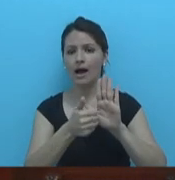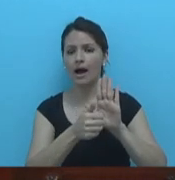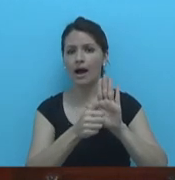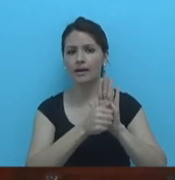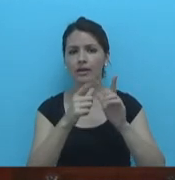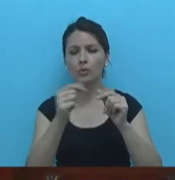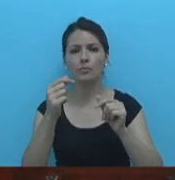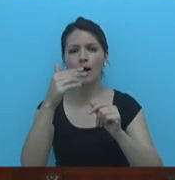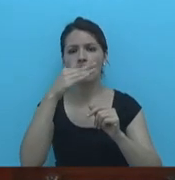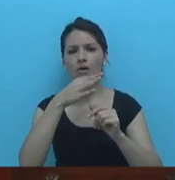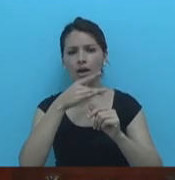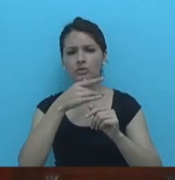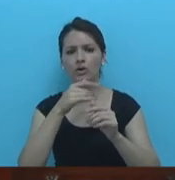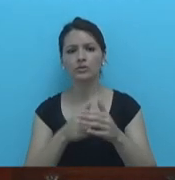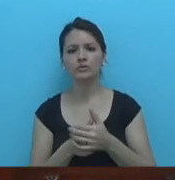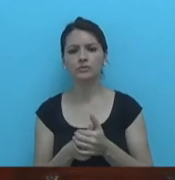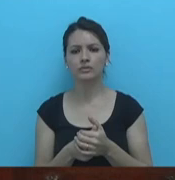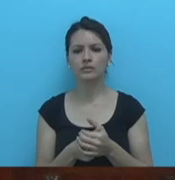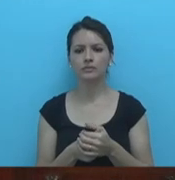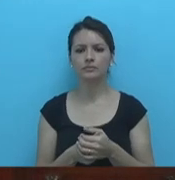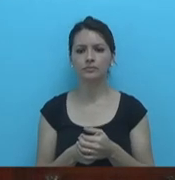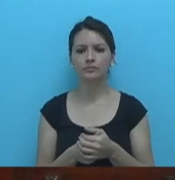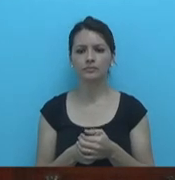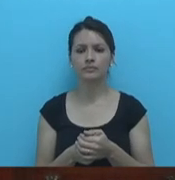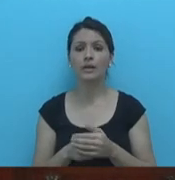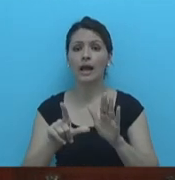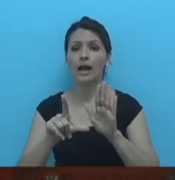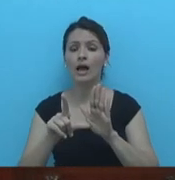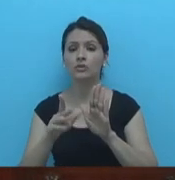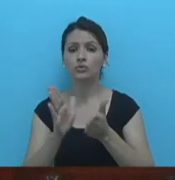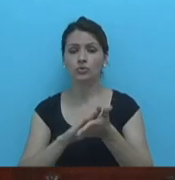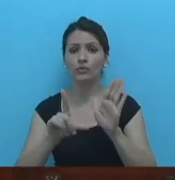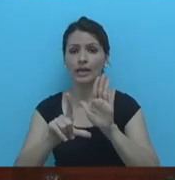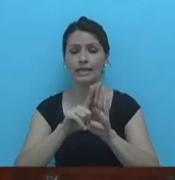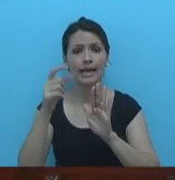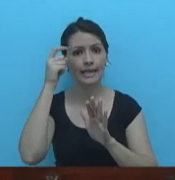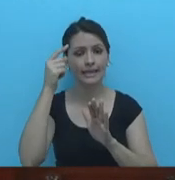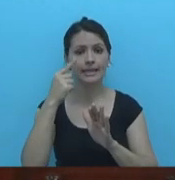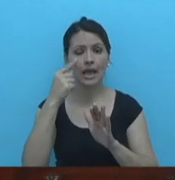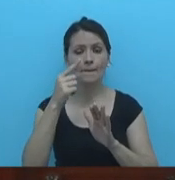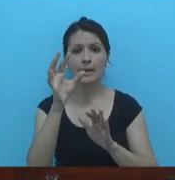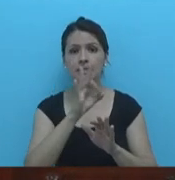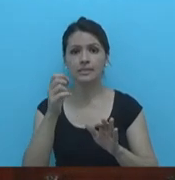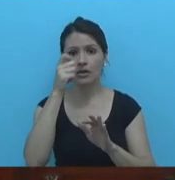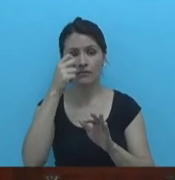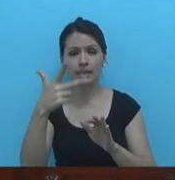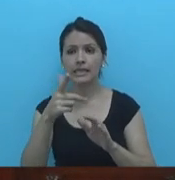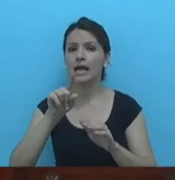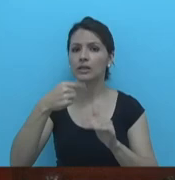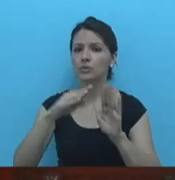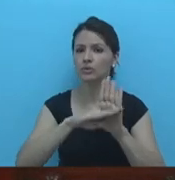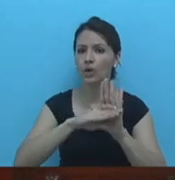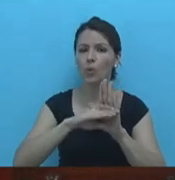del 2017 de la Comisión de Aplicación e Interpretación del Estatuto, ley 10.023, artículo segundo, llamar a concurso internos de oposición